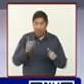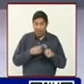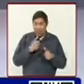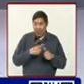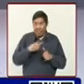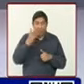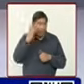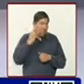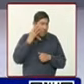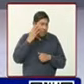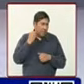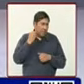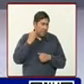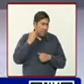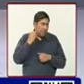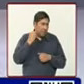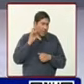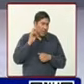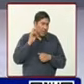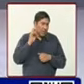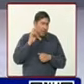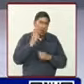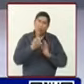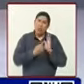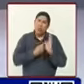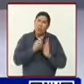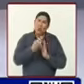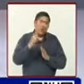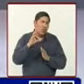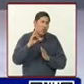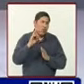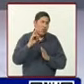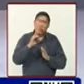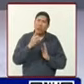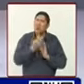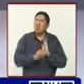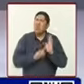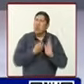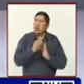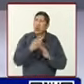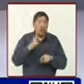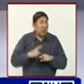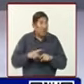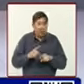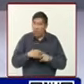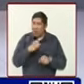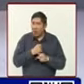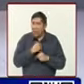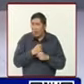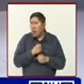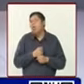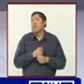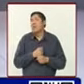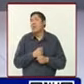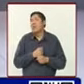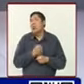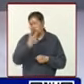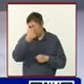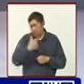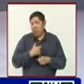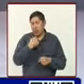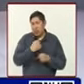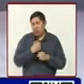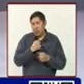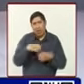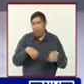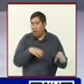lo ideal, los expertos dicen que está entre las 7 horas, 8, no sé si se puede, ¿no? Pero eso depende mucho de los oficios, de a qué se dedica una